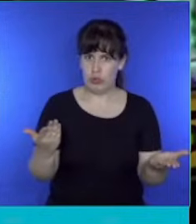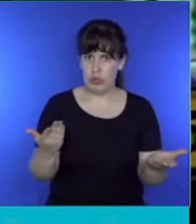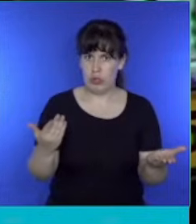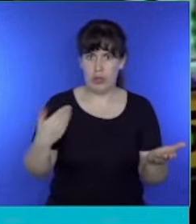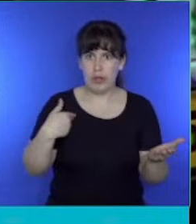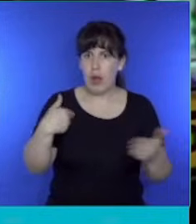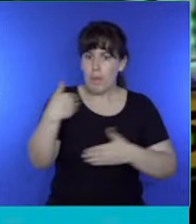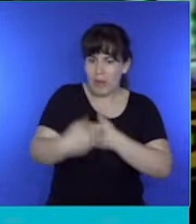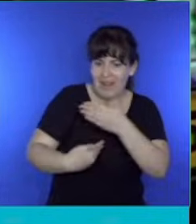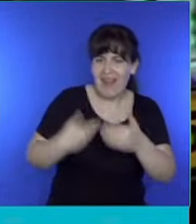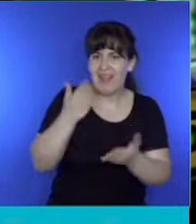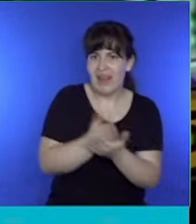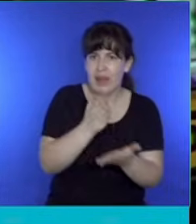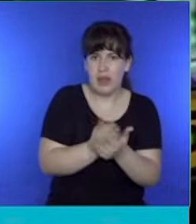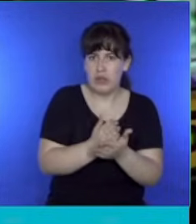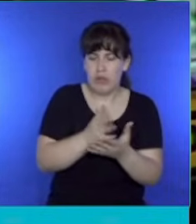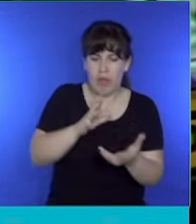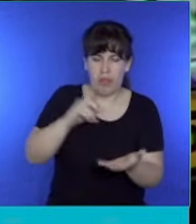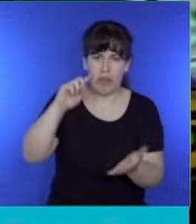progresividad de los derechos.